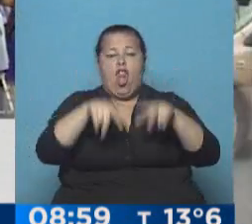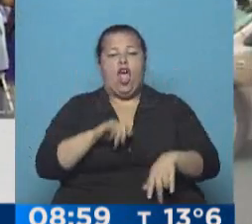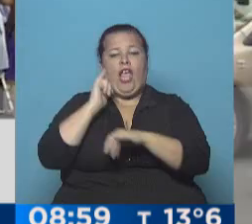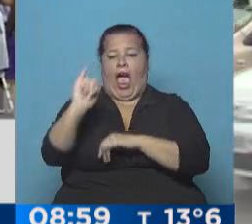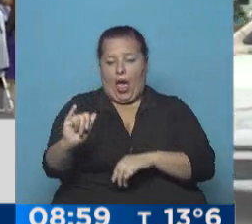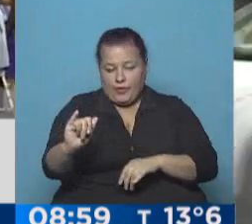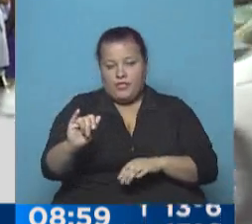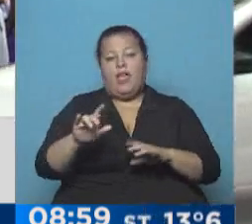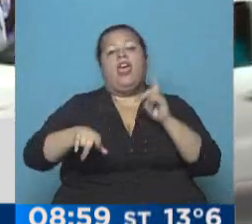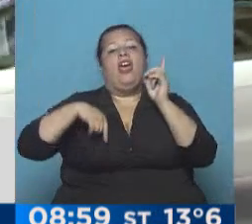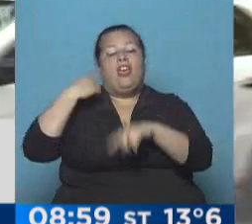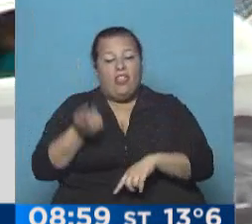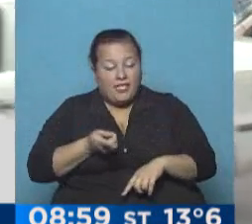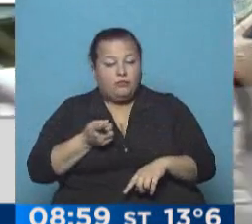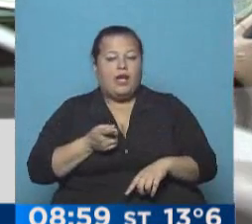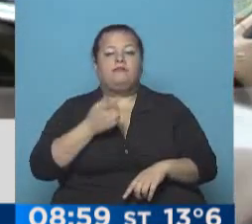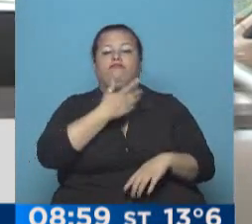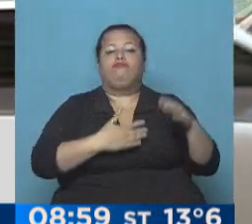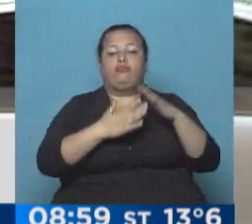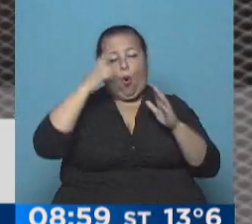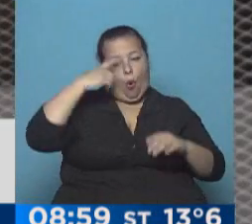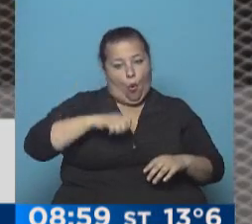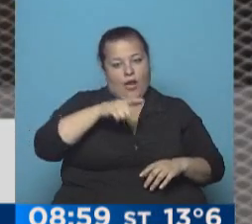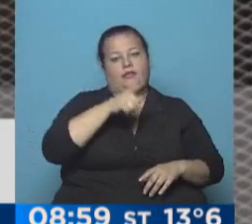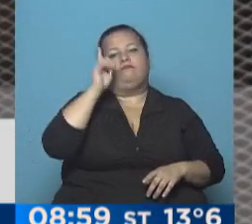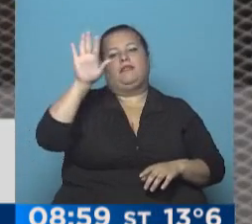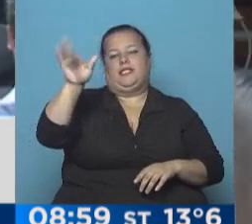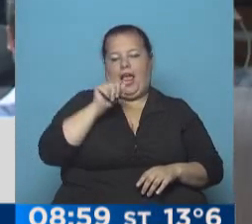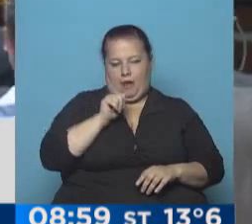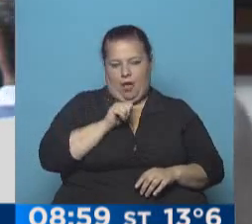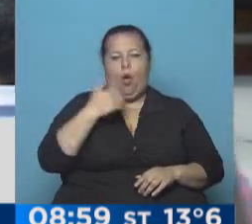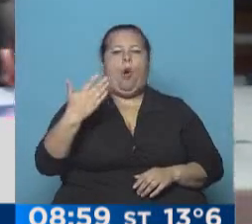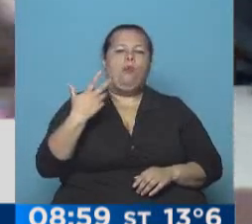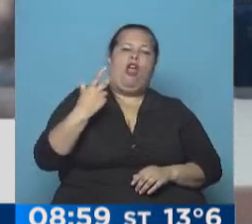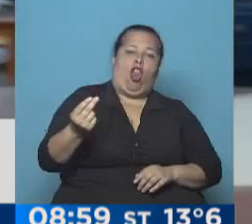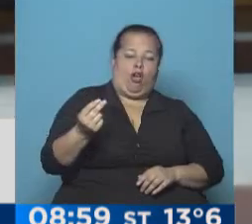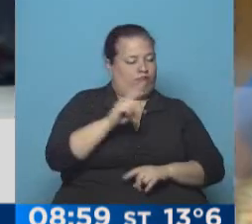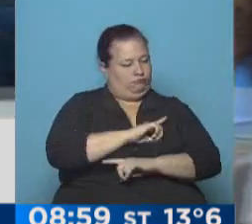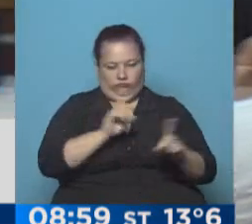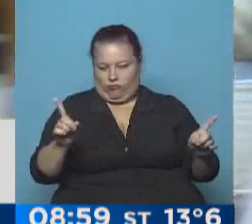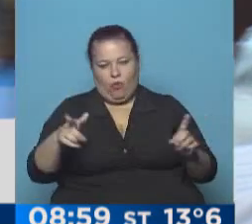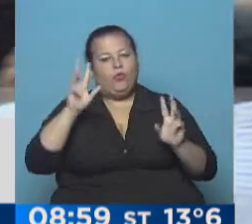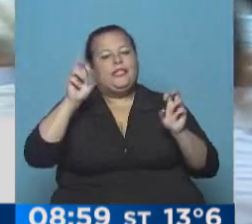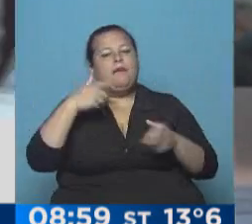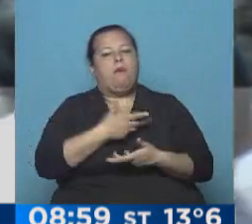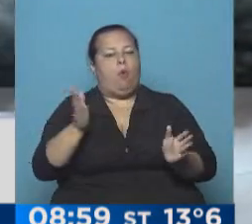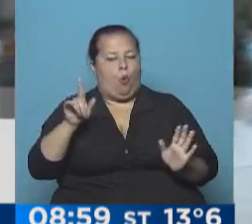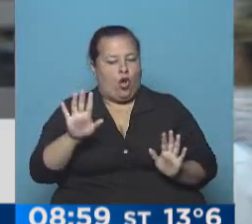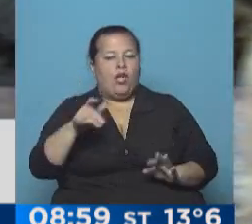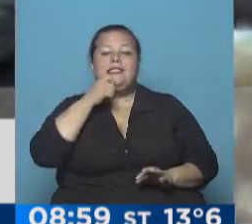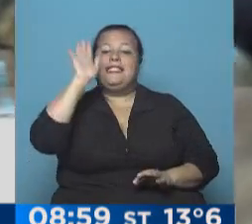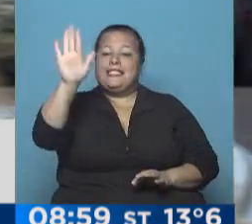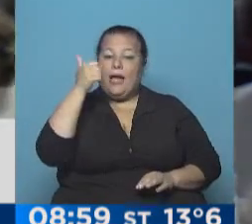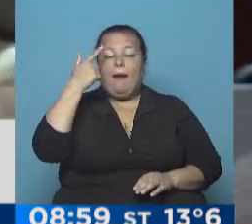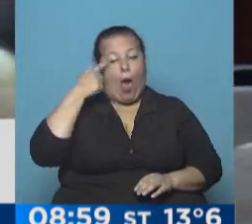notificación y después son las autoridades del Poder Judicial las que los contactan. ¿Se pueden negar? No, porque es una carga pública. Cuando son llamados